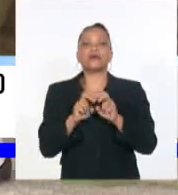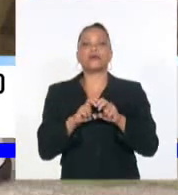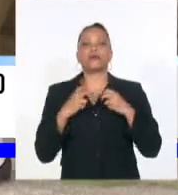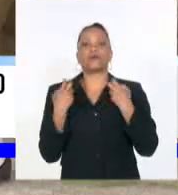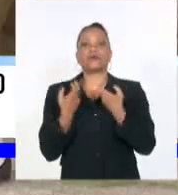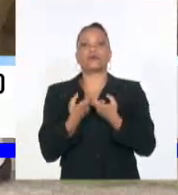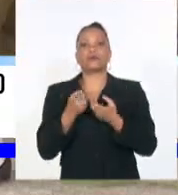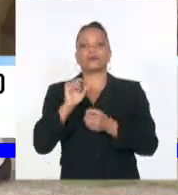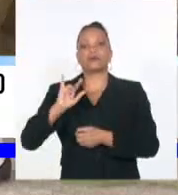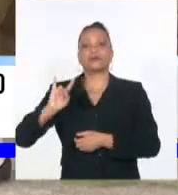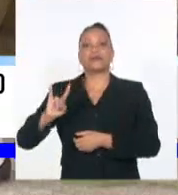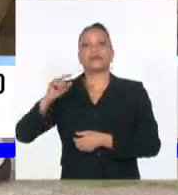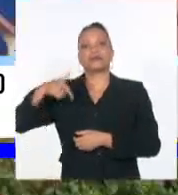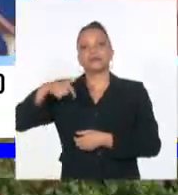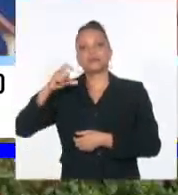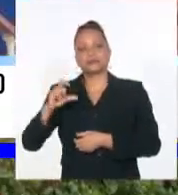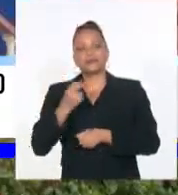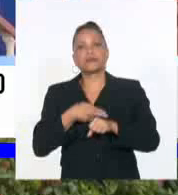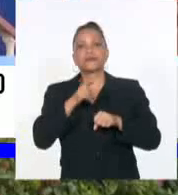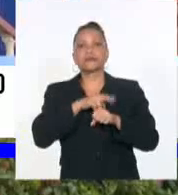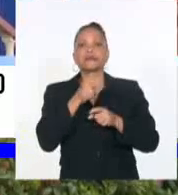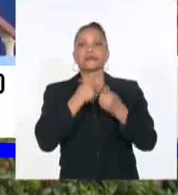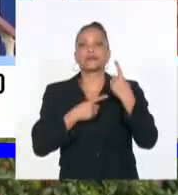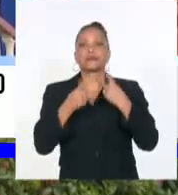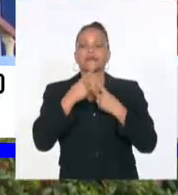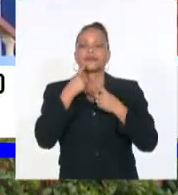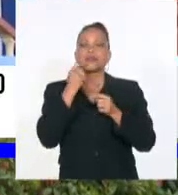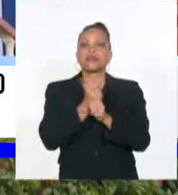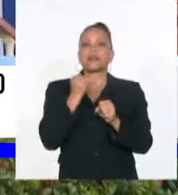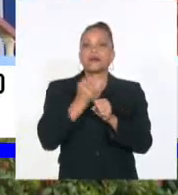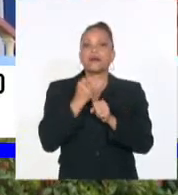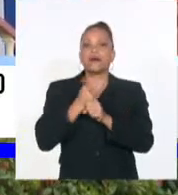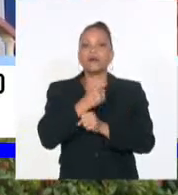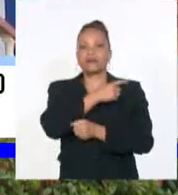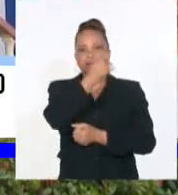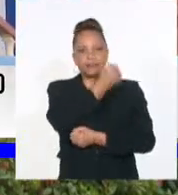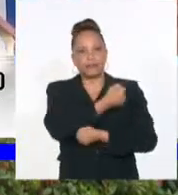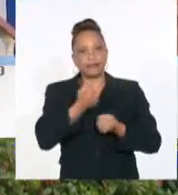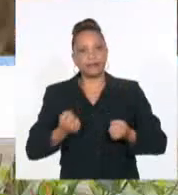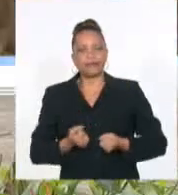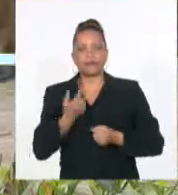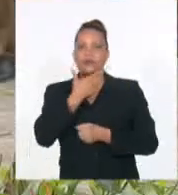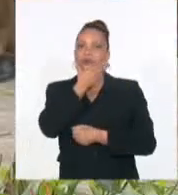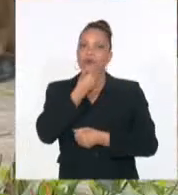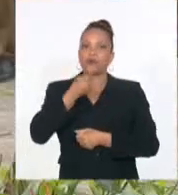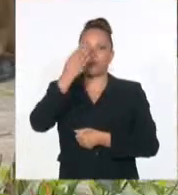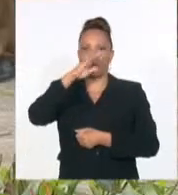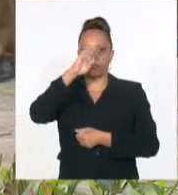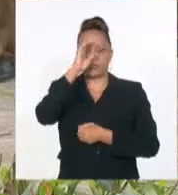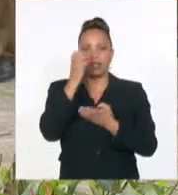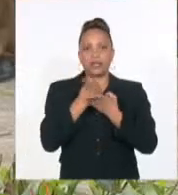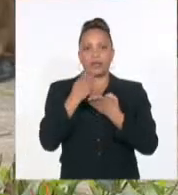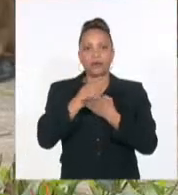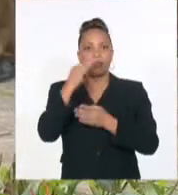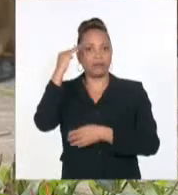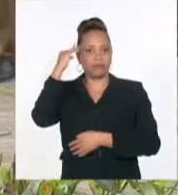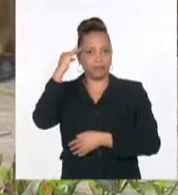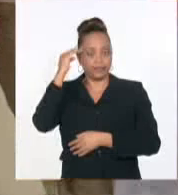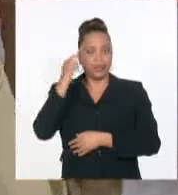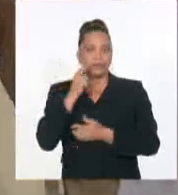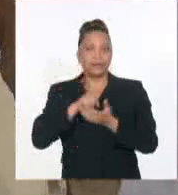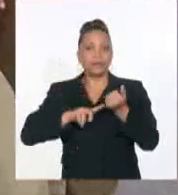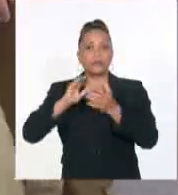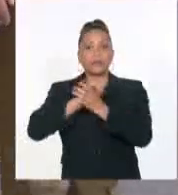Jóvenes Comunistas representa un reconocimiento al trabajo y consagración de la juventud cubana. En la Escuela Militar Camilo Cienfuegos de